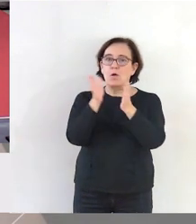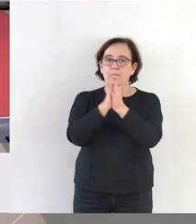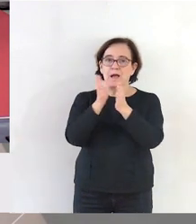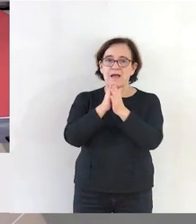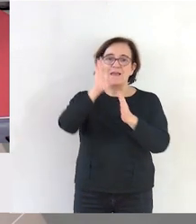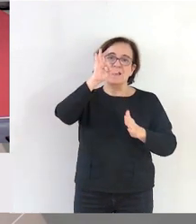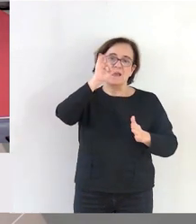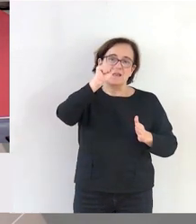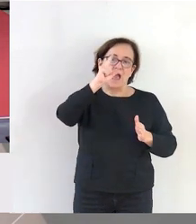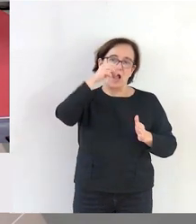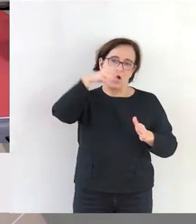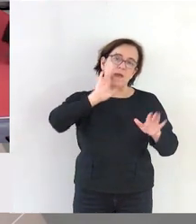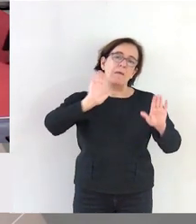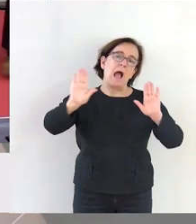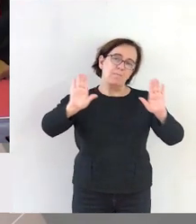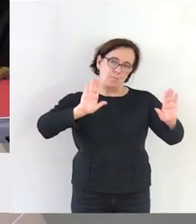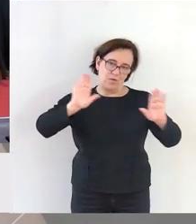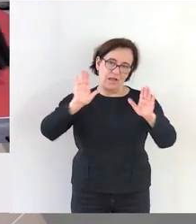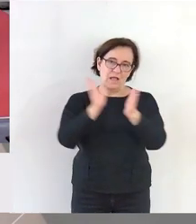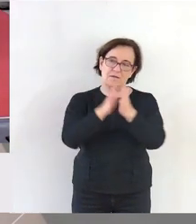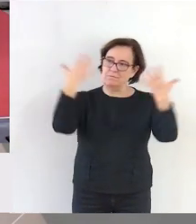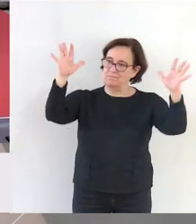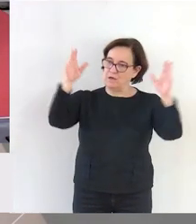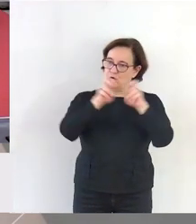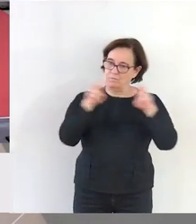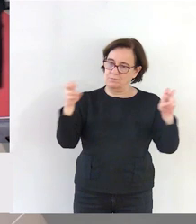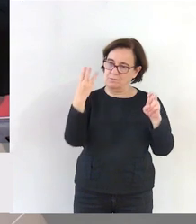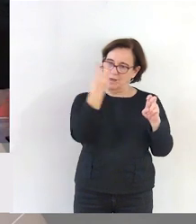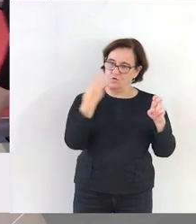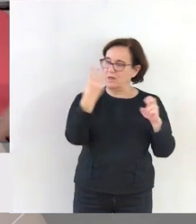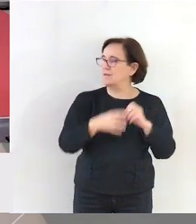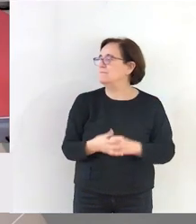alom que va a seguir y va a moderar esta mesa Así que un aplauso para todos